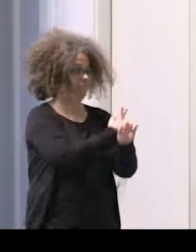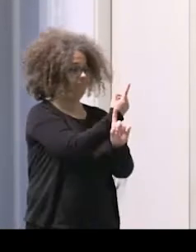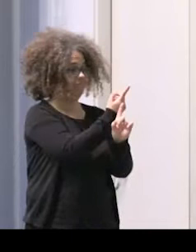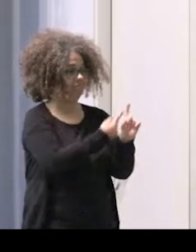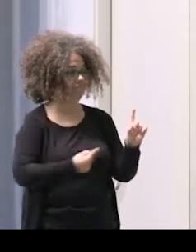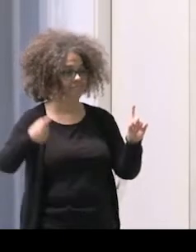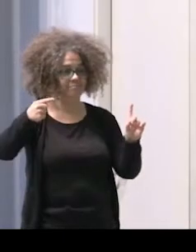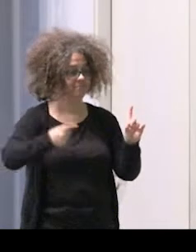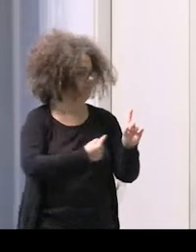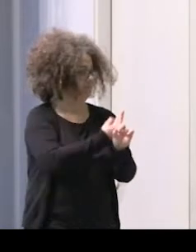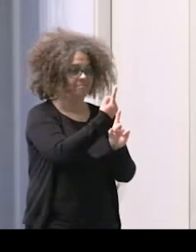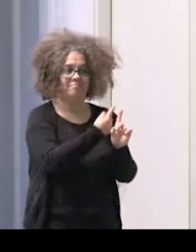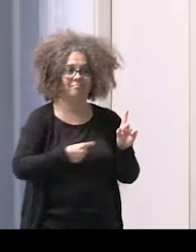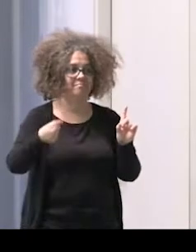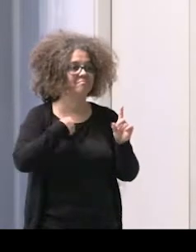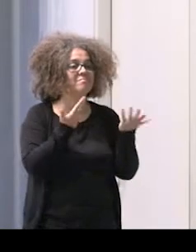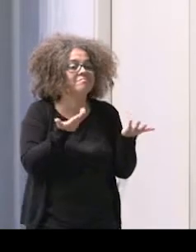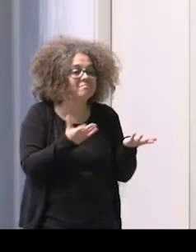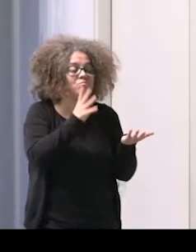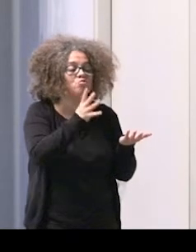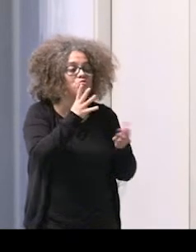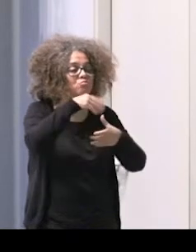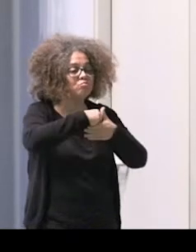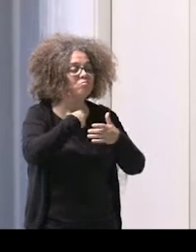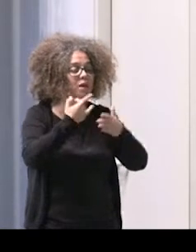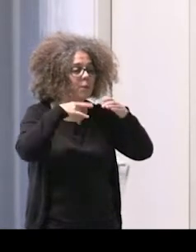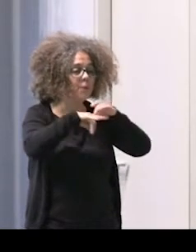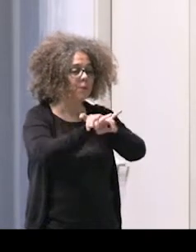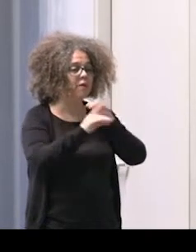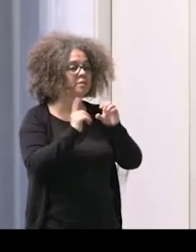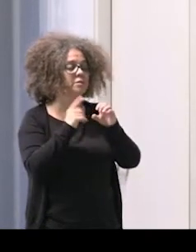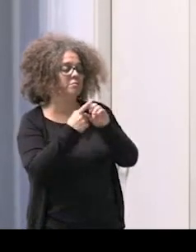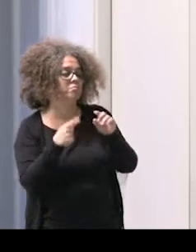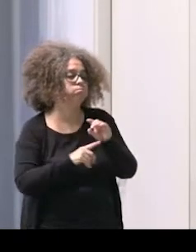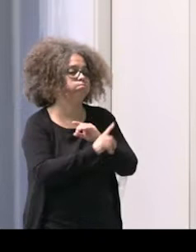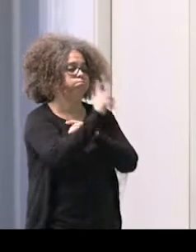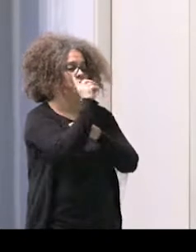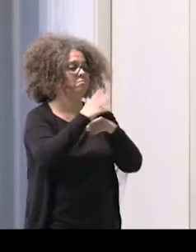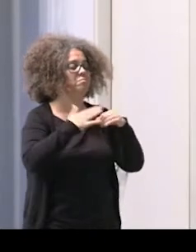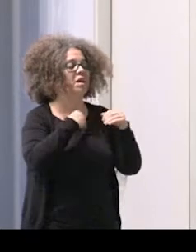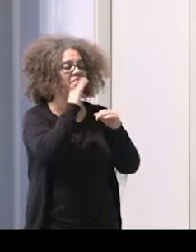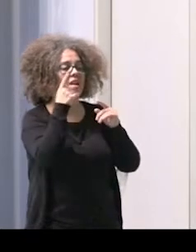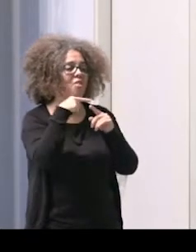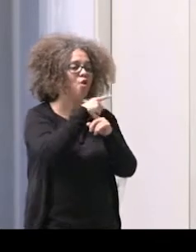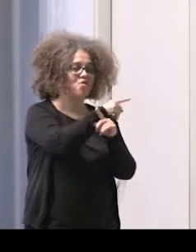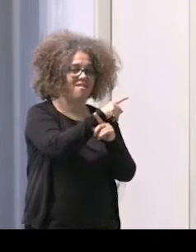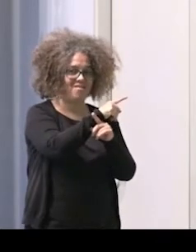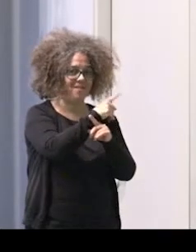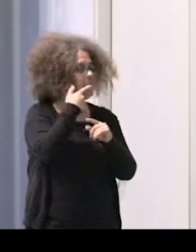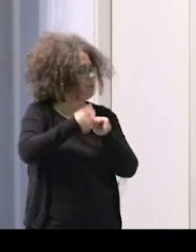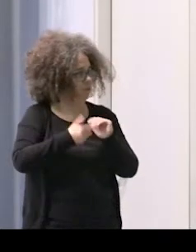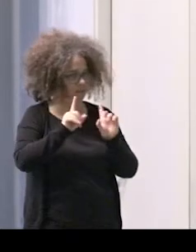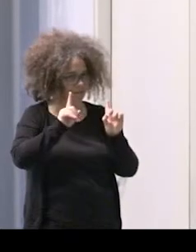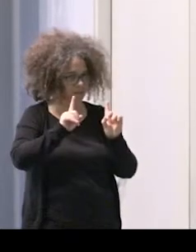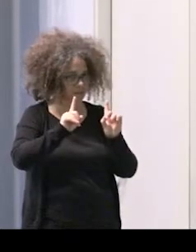envían a los núcleos cocleares, que envían a su vez señales al núcleo ventral del cuerpo trapezoide del lado contrario, como veíamos en la